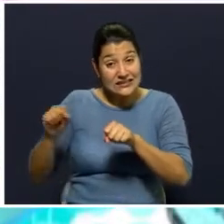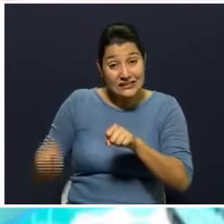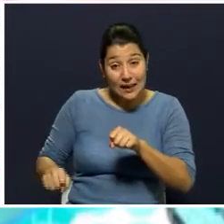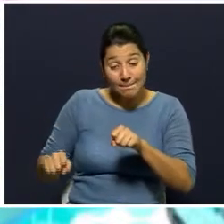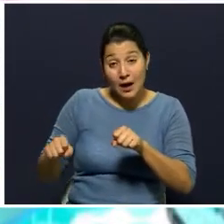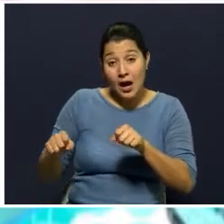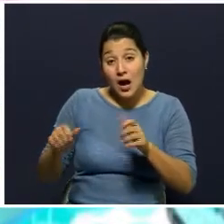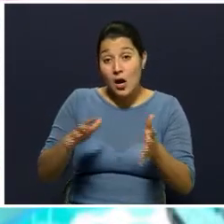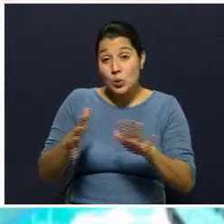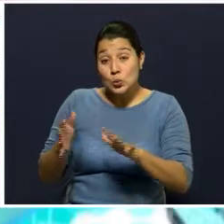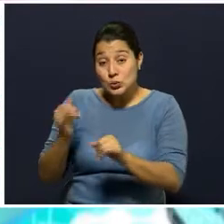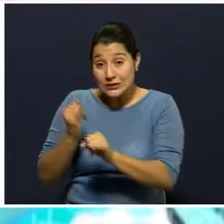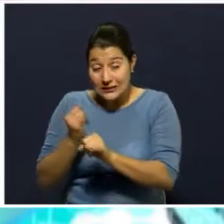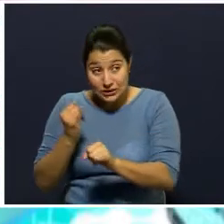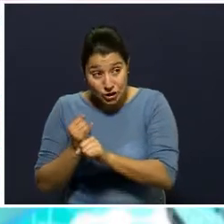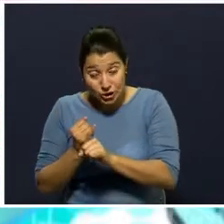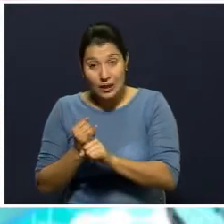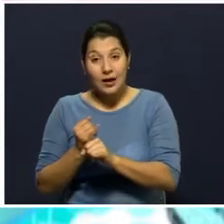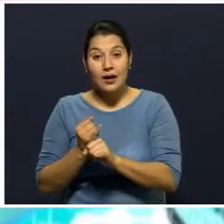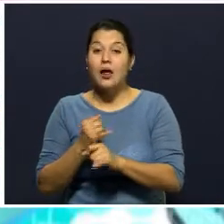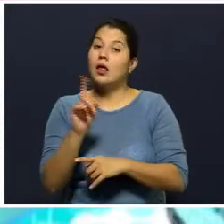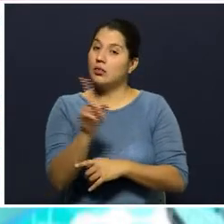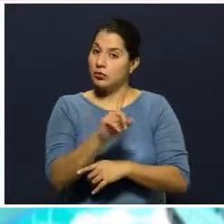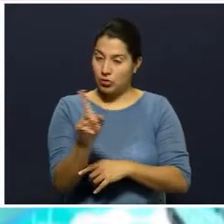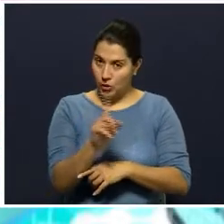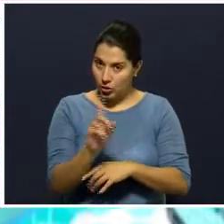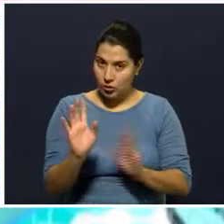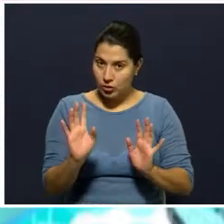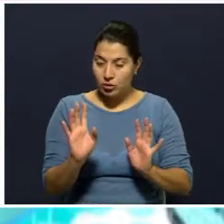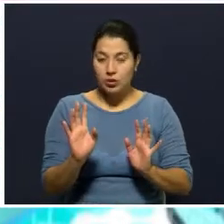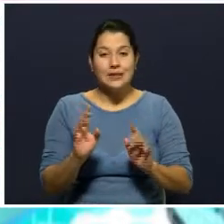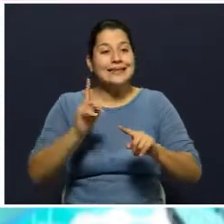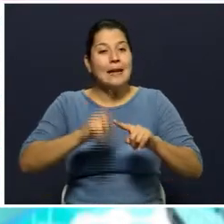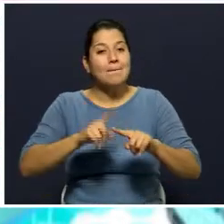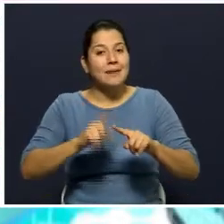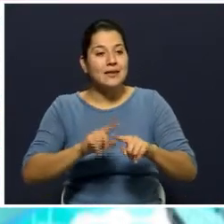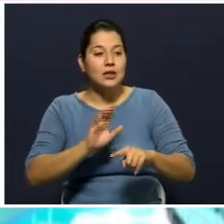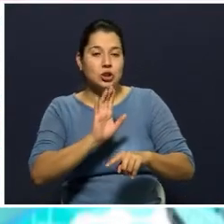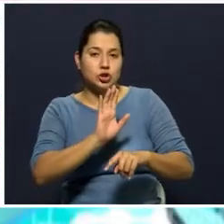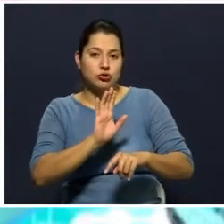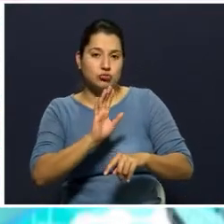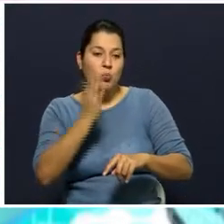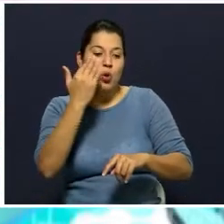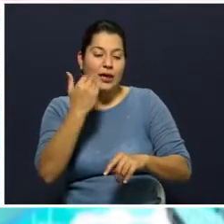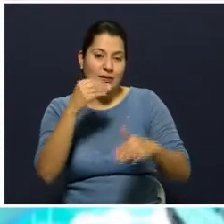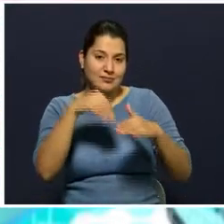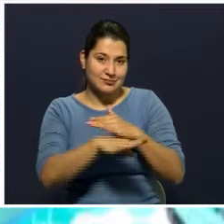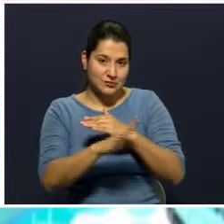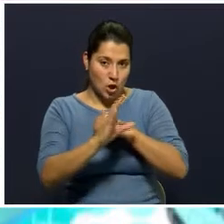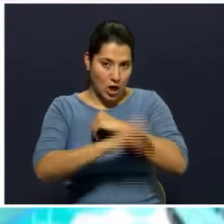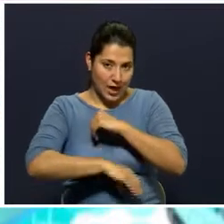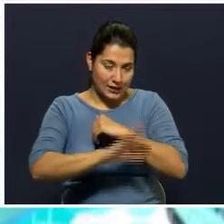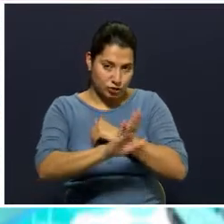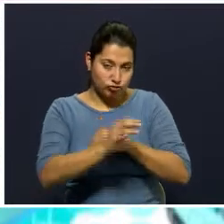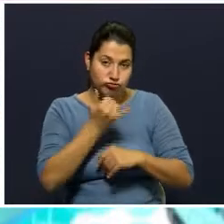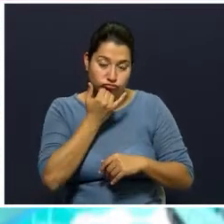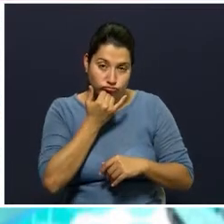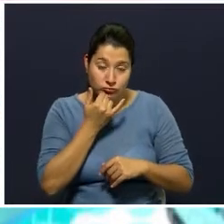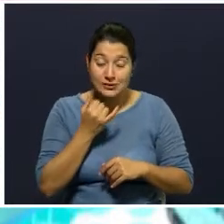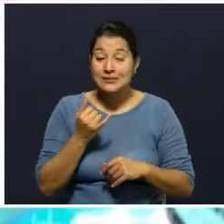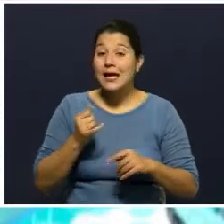personas condenadas por delitos graves como homicidios o asaltos con violencia, etcétera. A diferencia de los